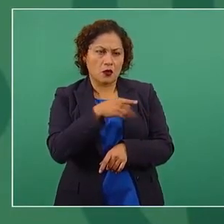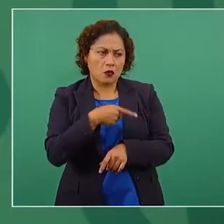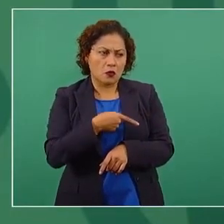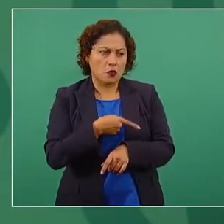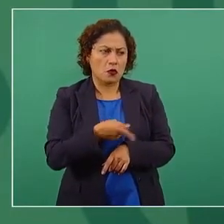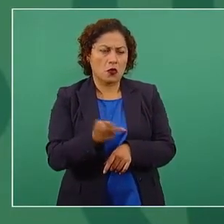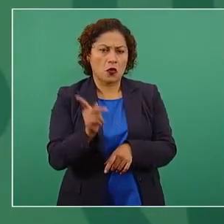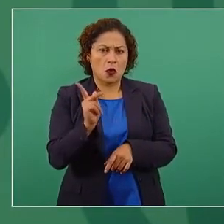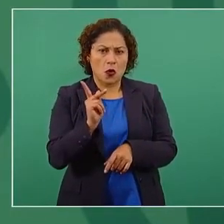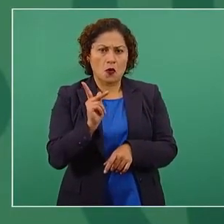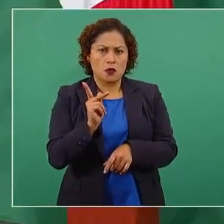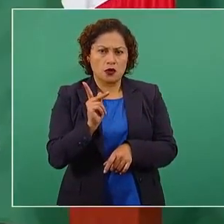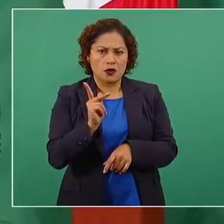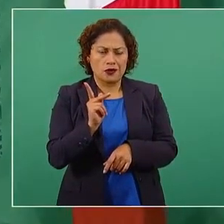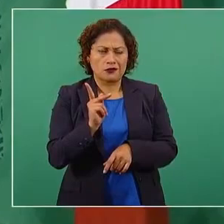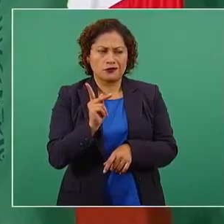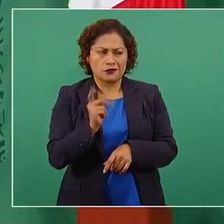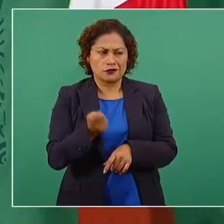porque es el colmo.